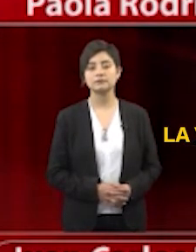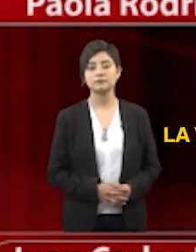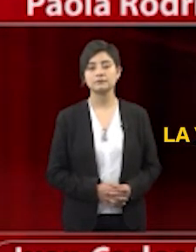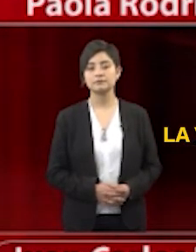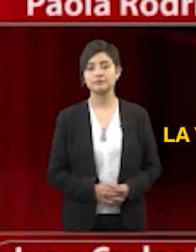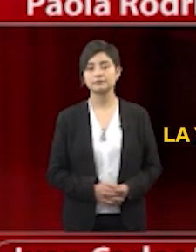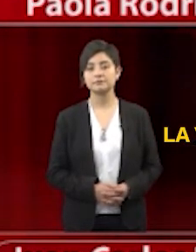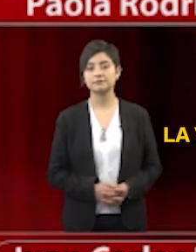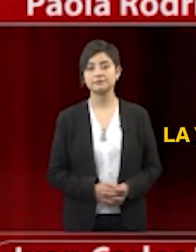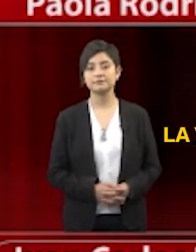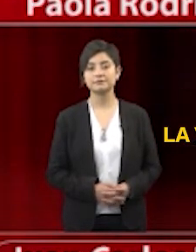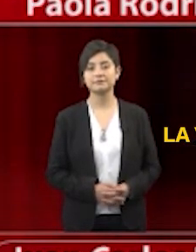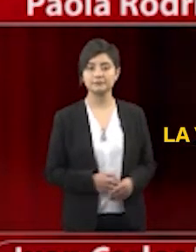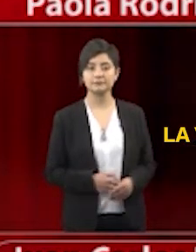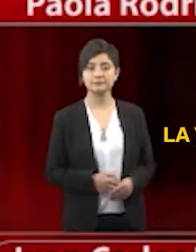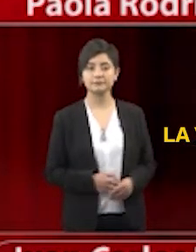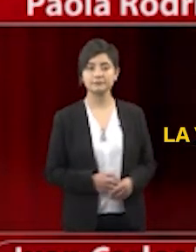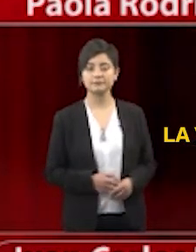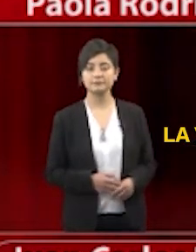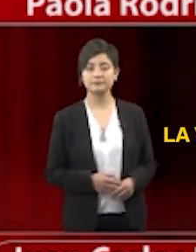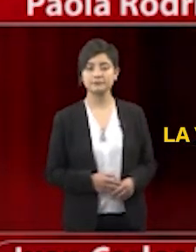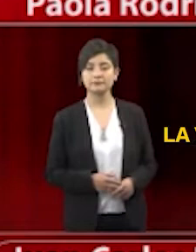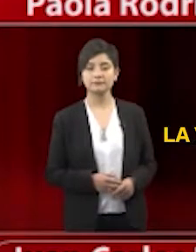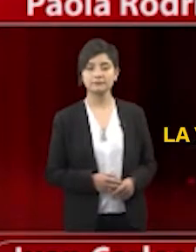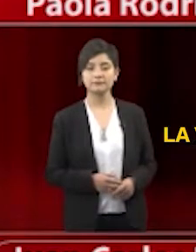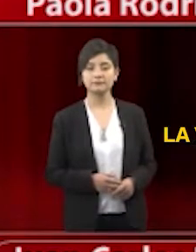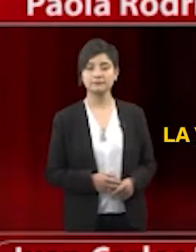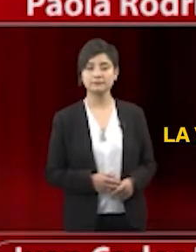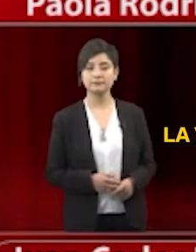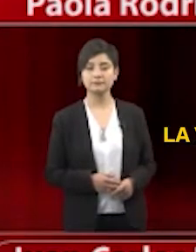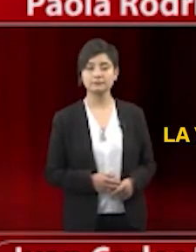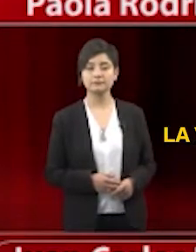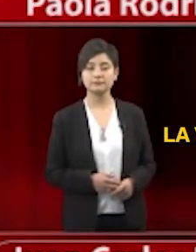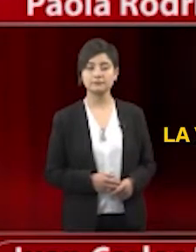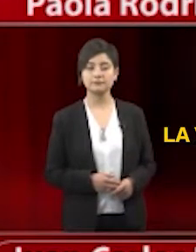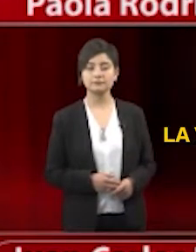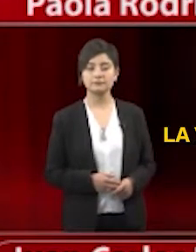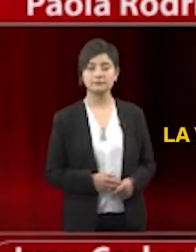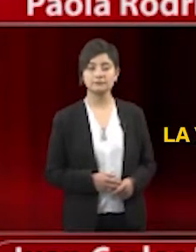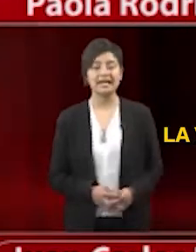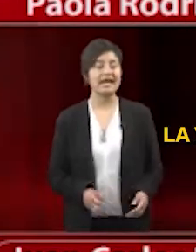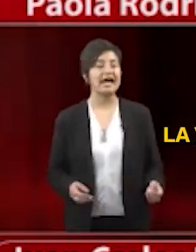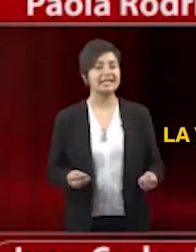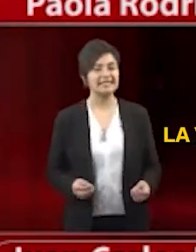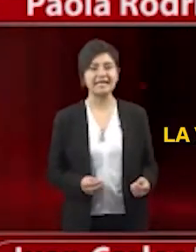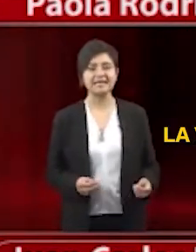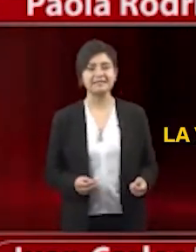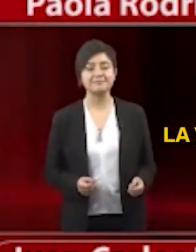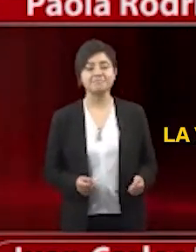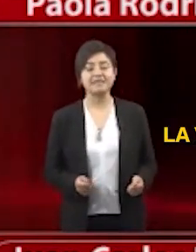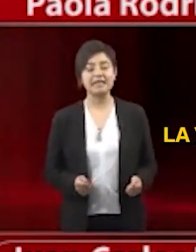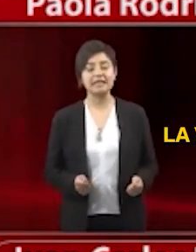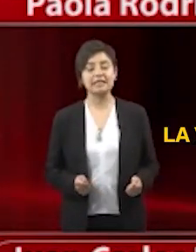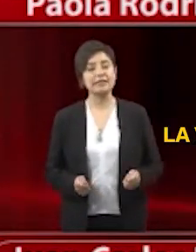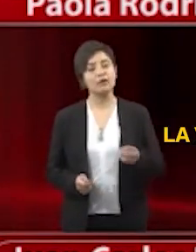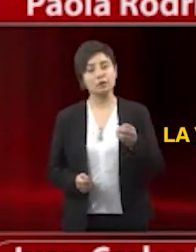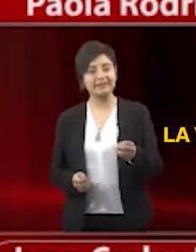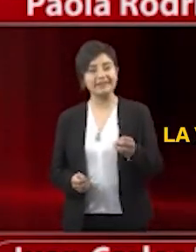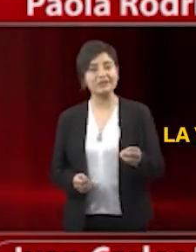de la interrelación entre la naturaleza y el humano a través de la semilla nativa. Así es.